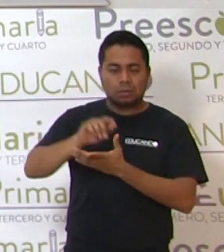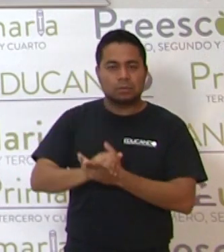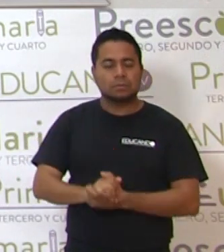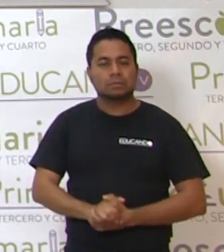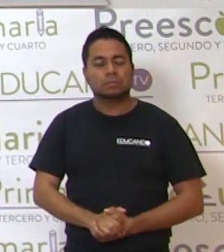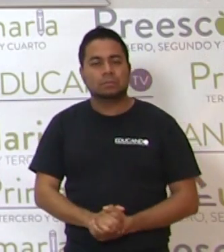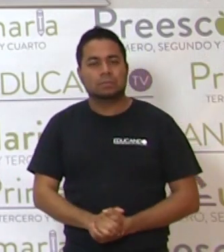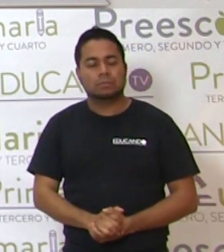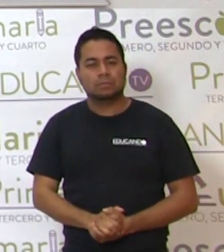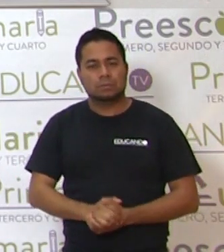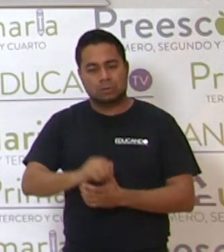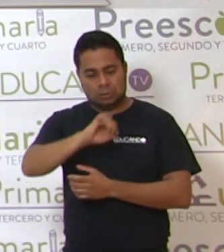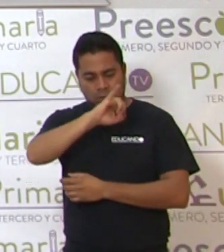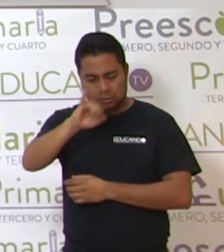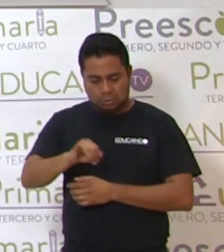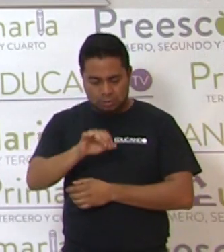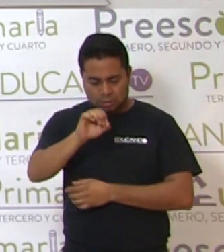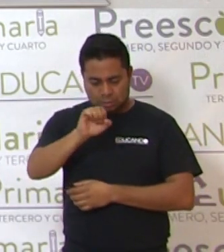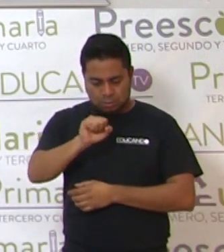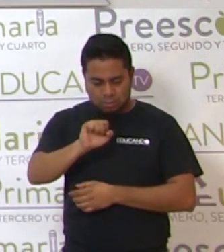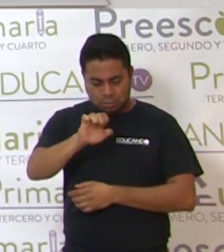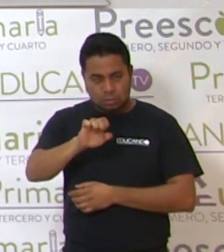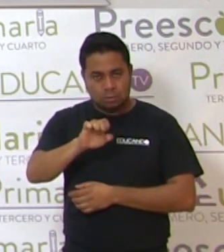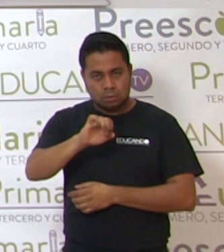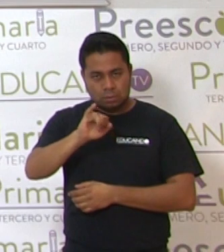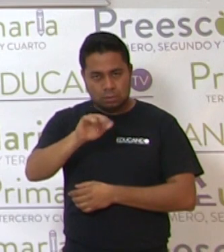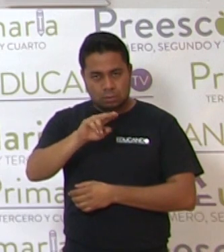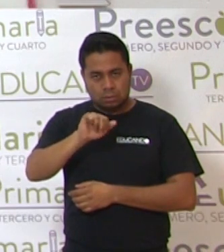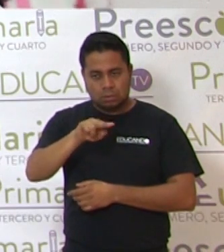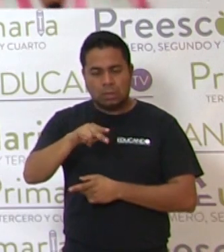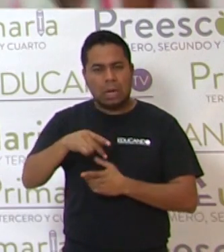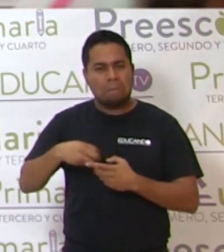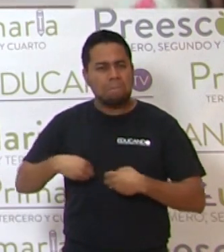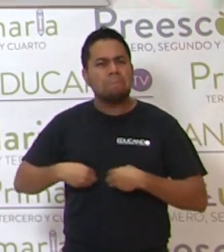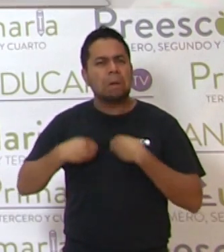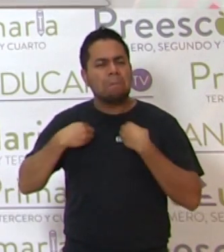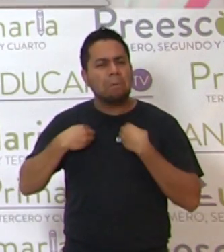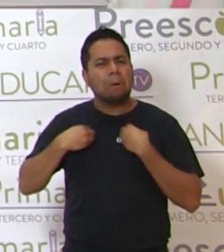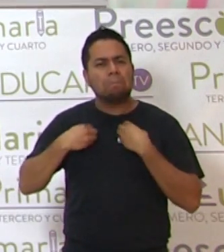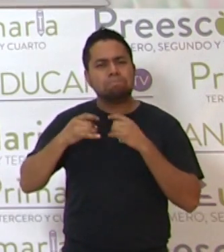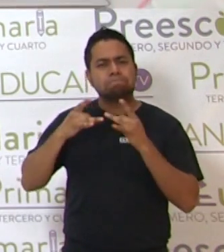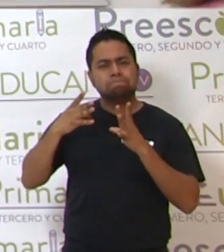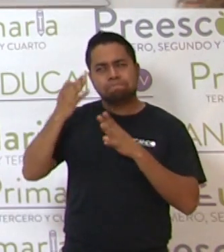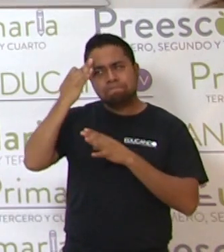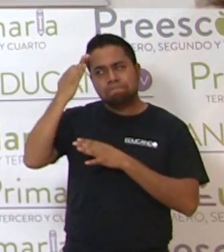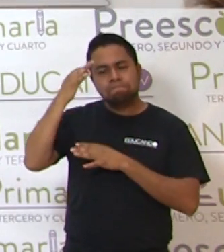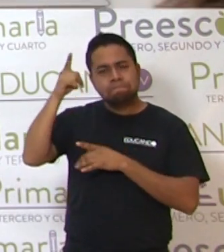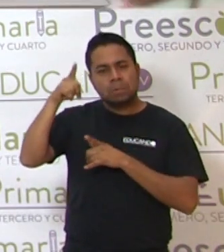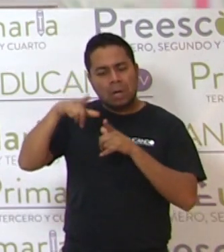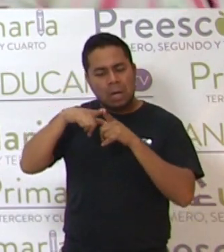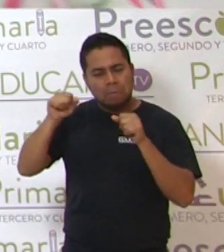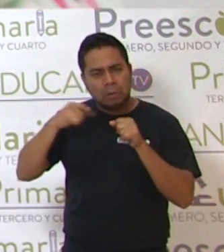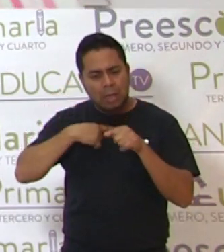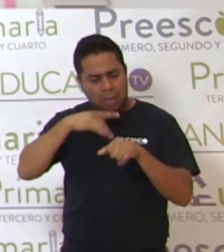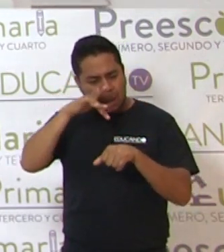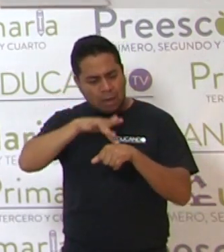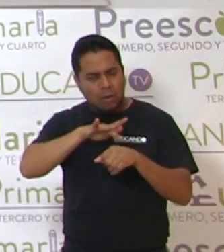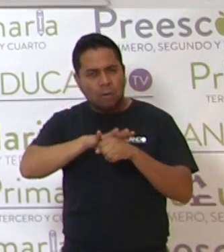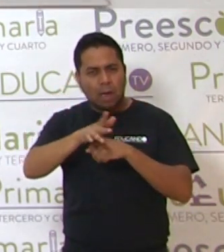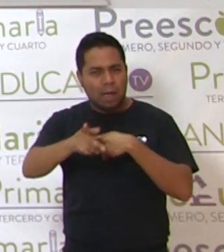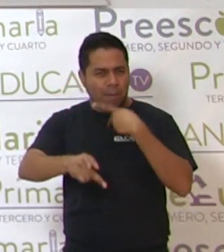José Juan Taboada vivió un tiempo en Japón y él tuvo la oportunidad de conocer este tipo de